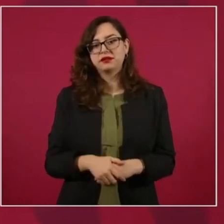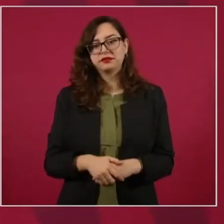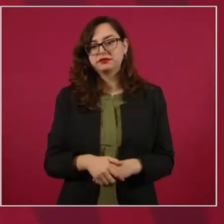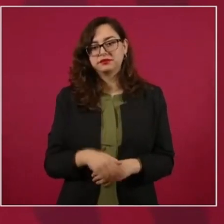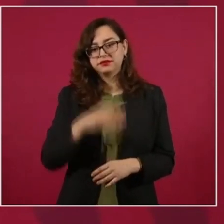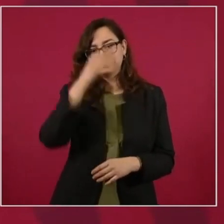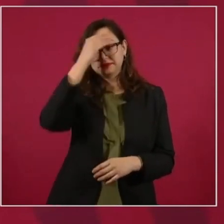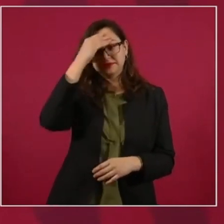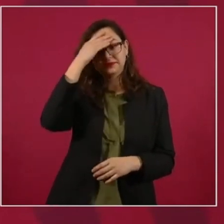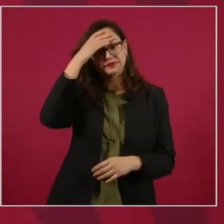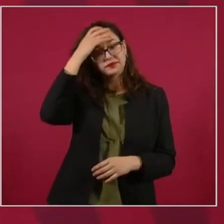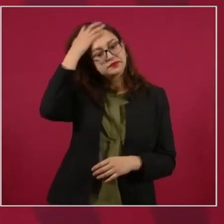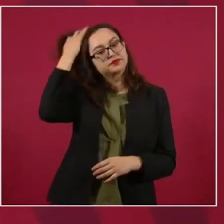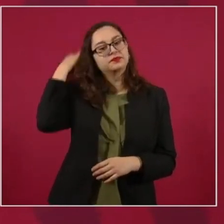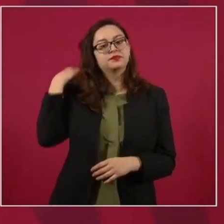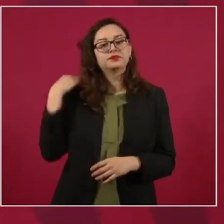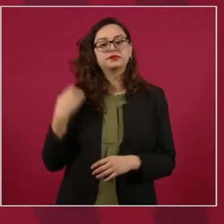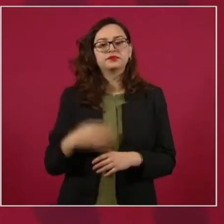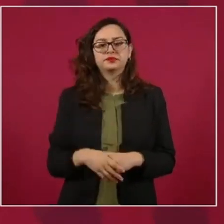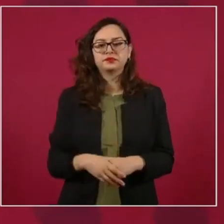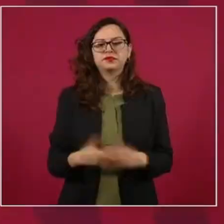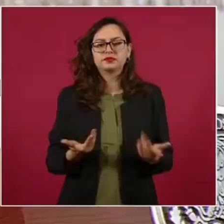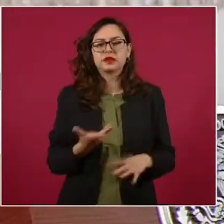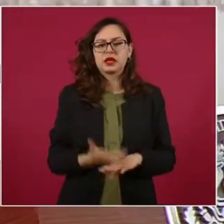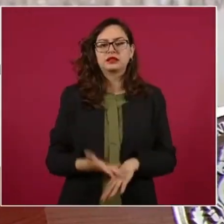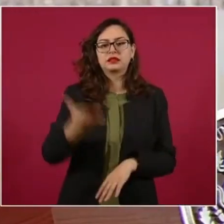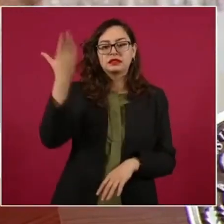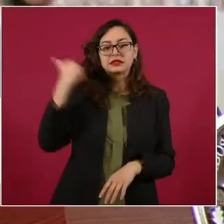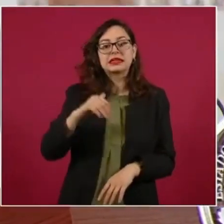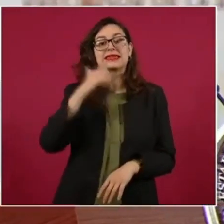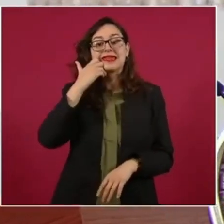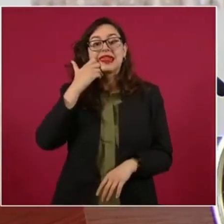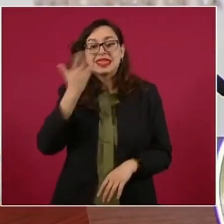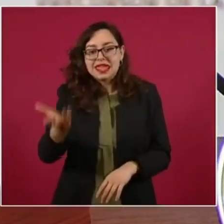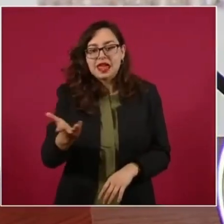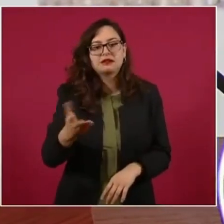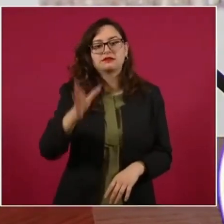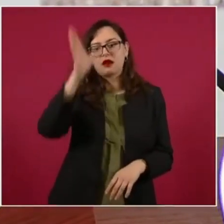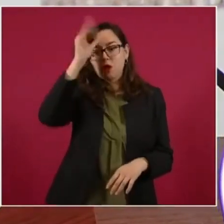a suscribir. Fueron estos acuerdos, bueno,